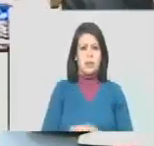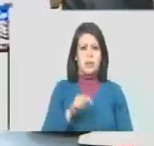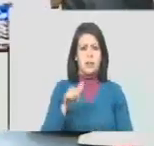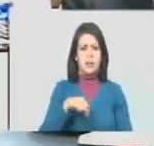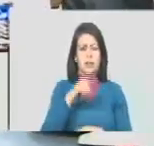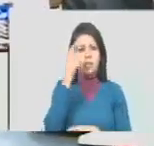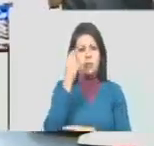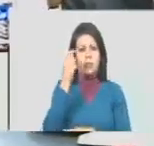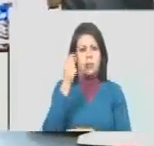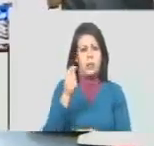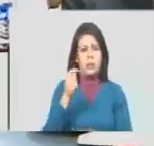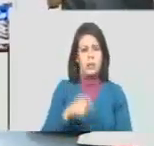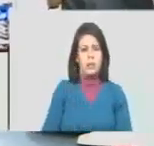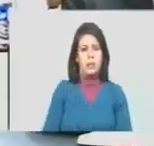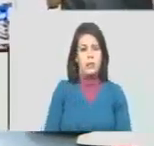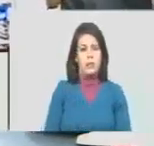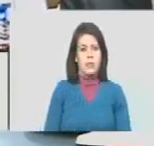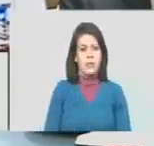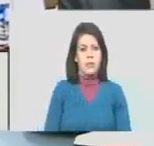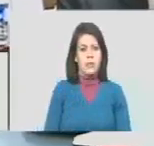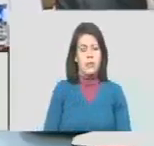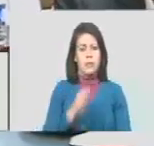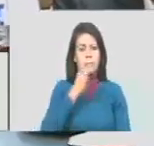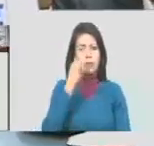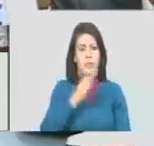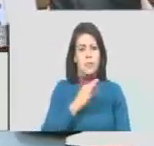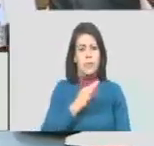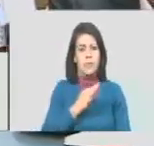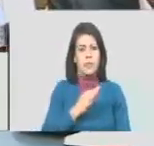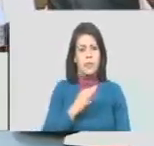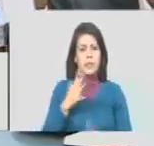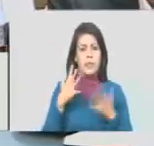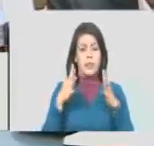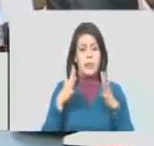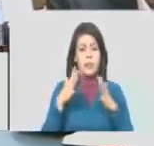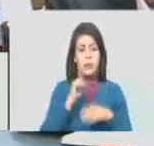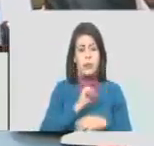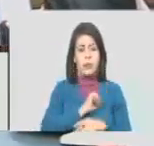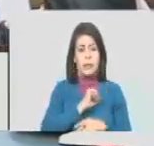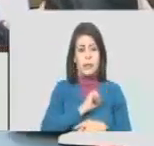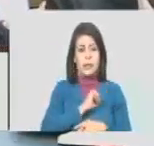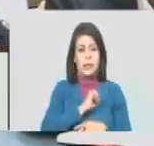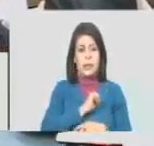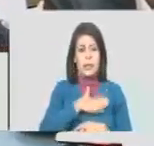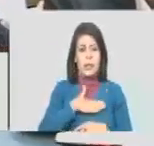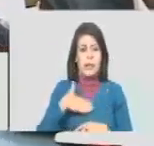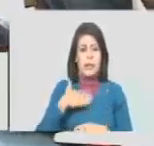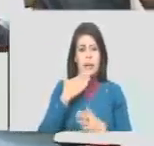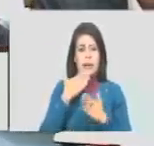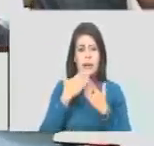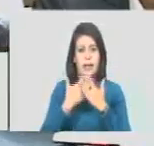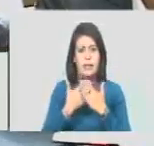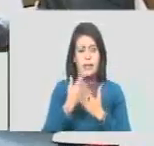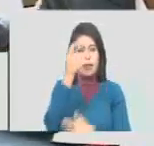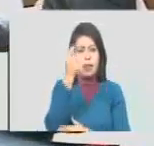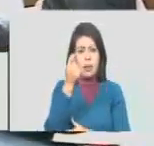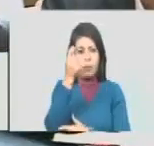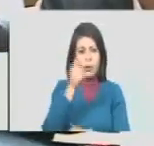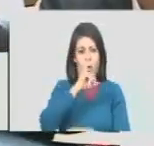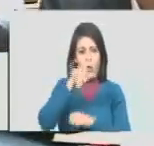Nacional y de verdad que estoy un poquito nerviosa. Quería darle las gracias, diputado